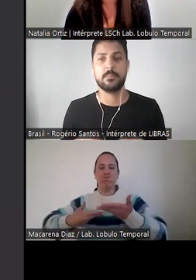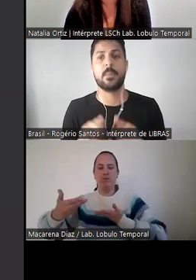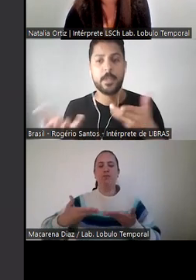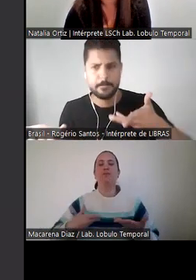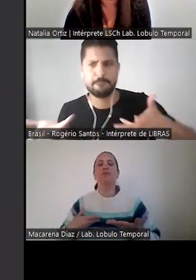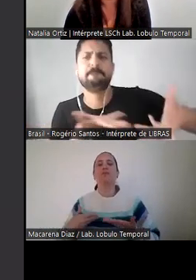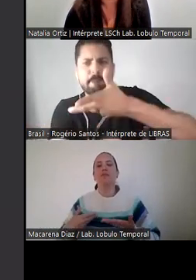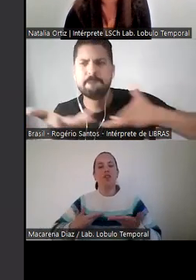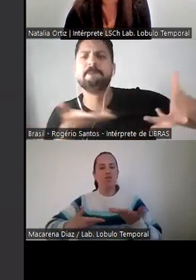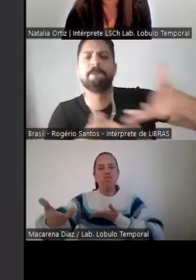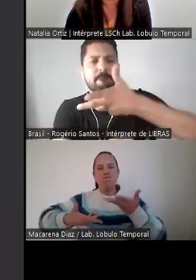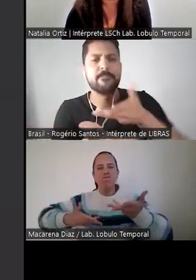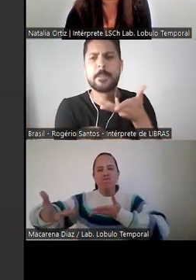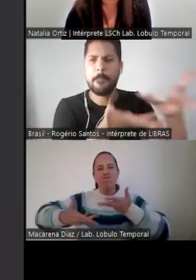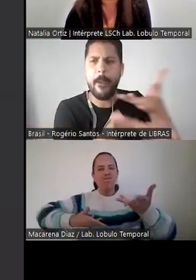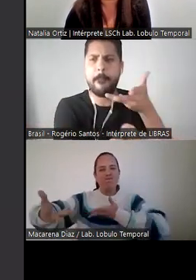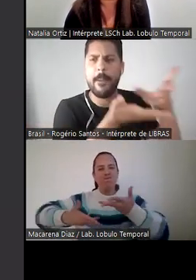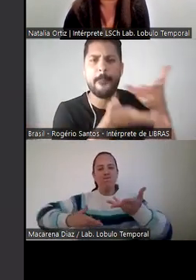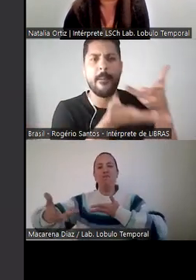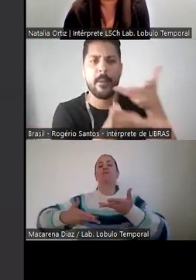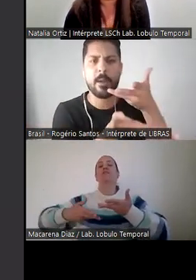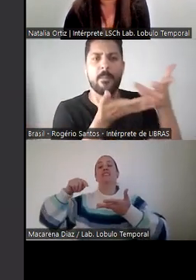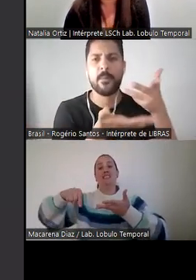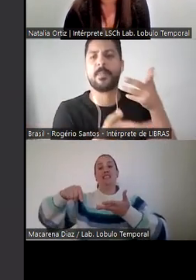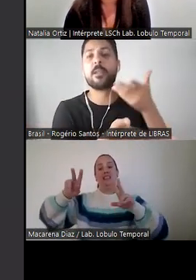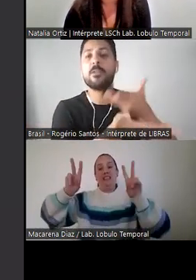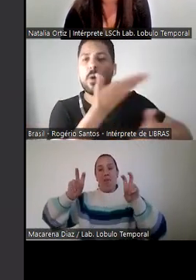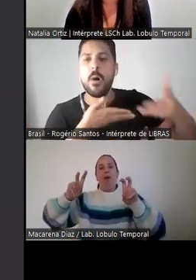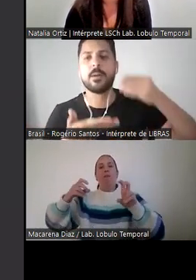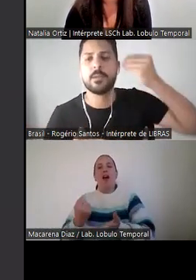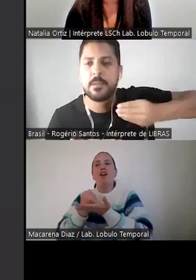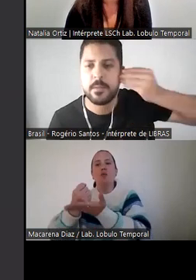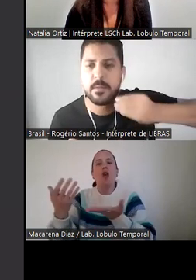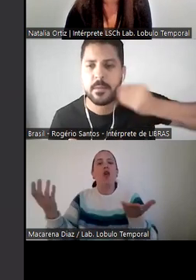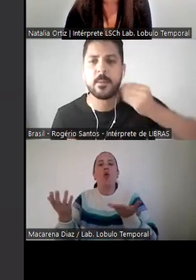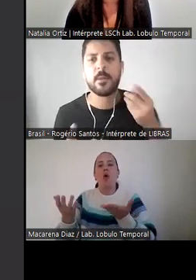o recibir retroalimentación también en este trabajo